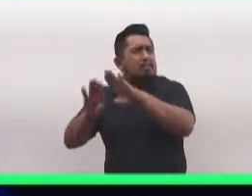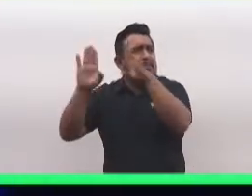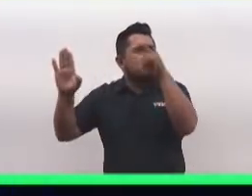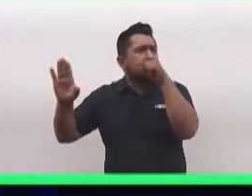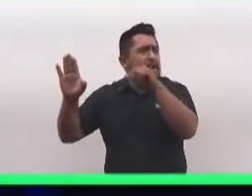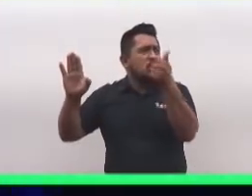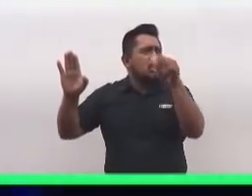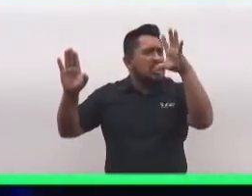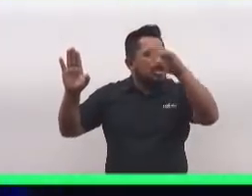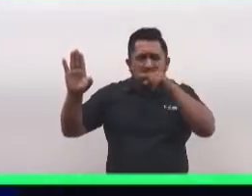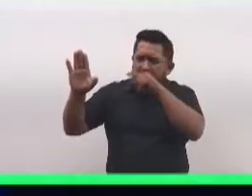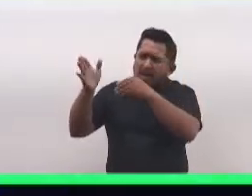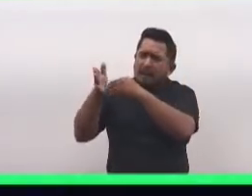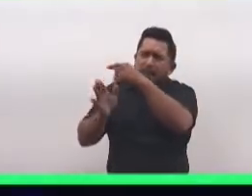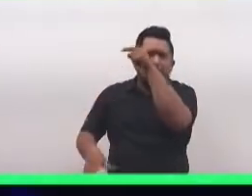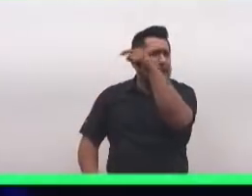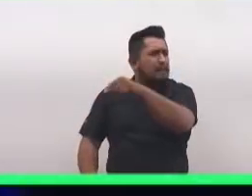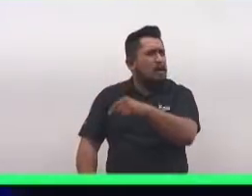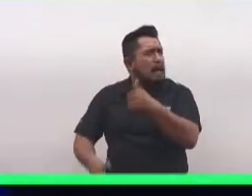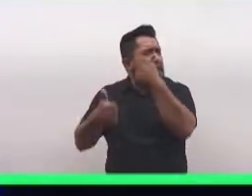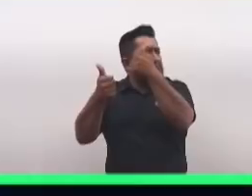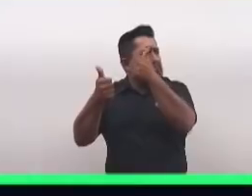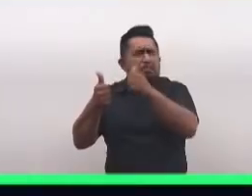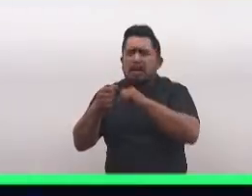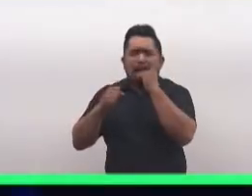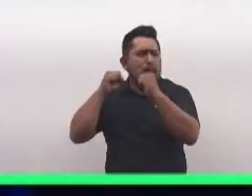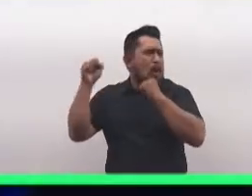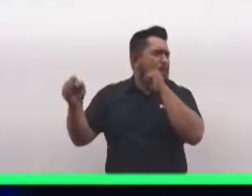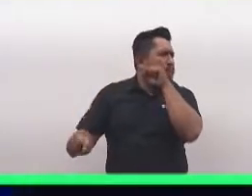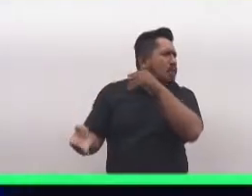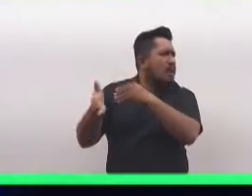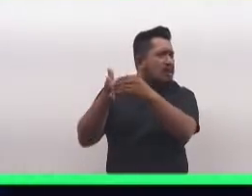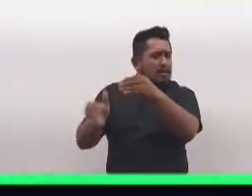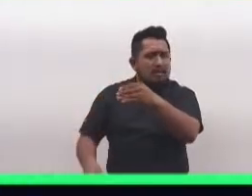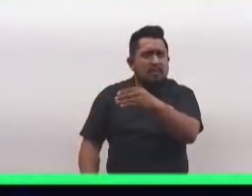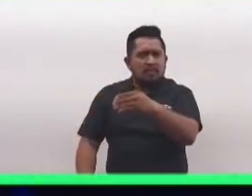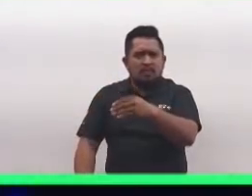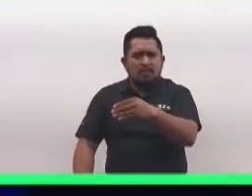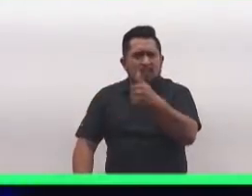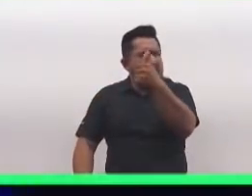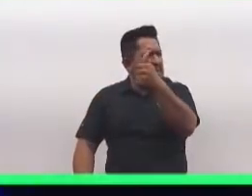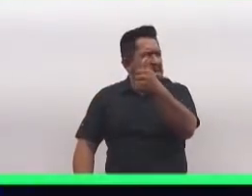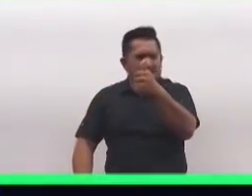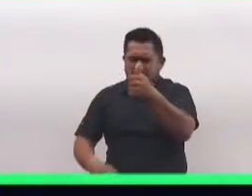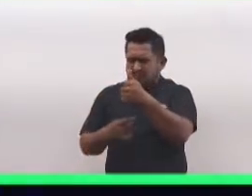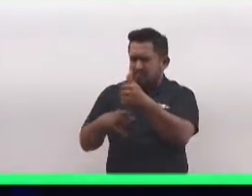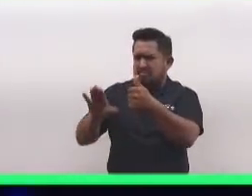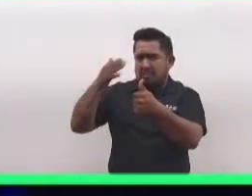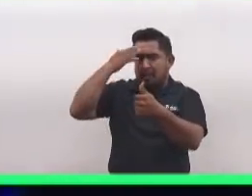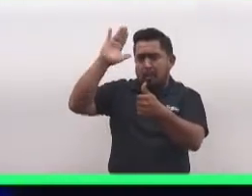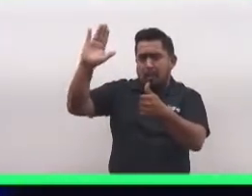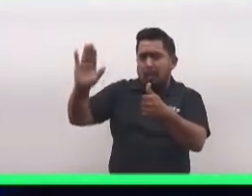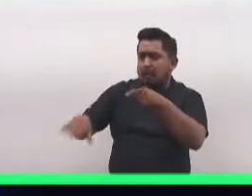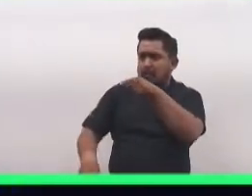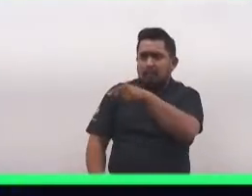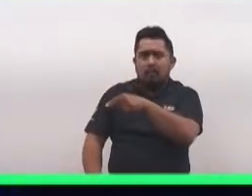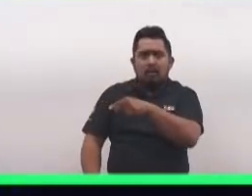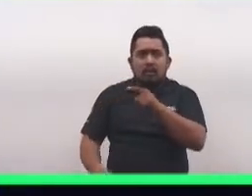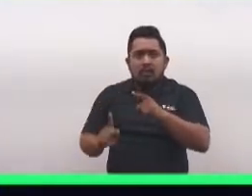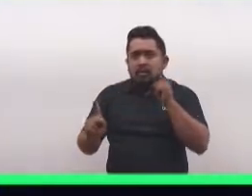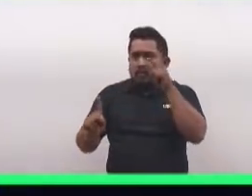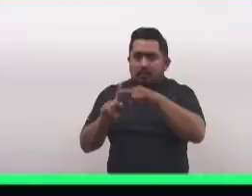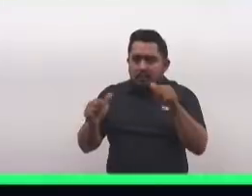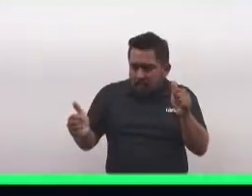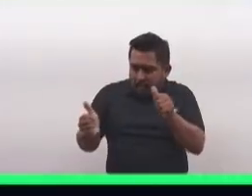para paz ya esa hora comienza lo bueno qué será lo bueno no lo sé pero lo voy a descubrir con